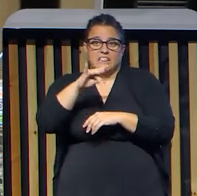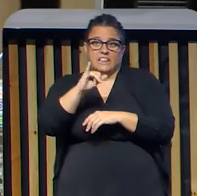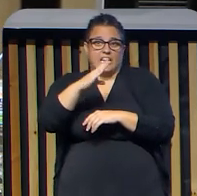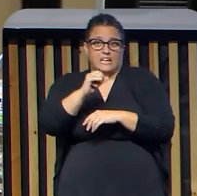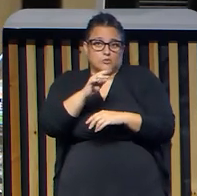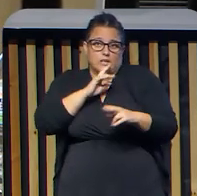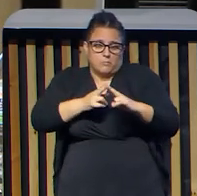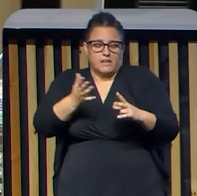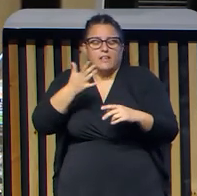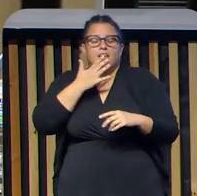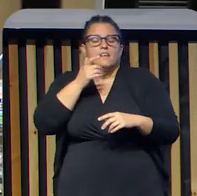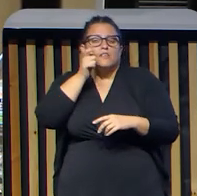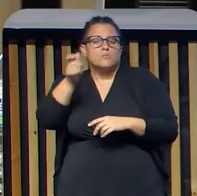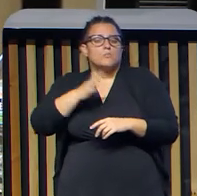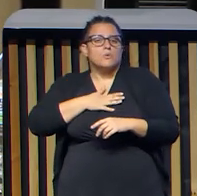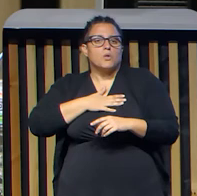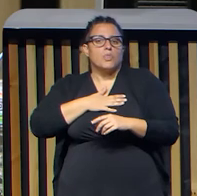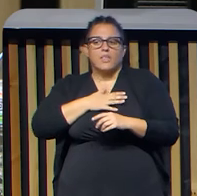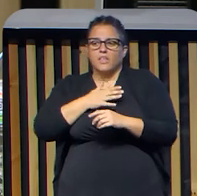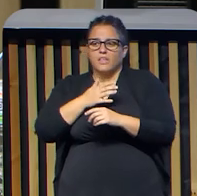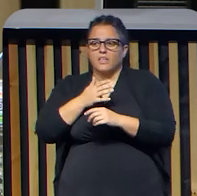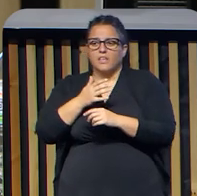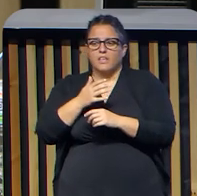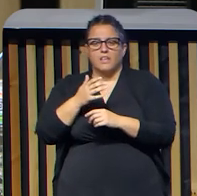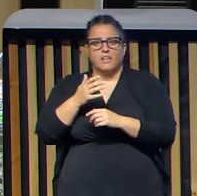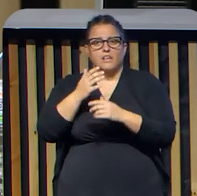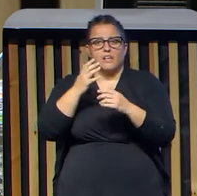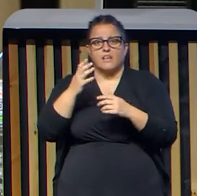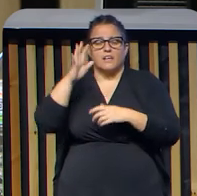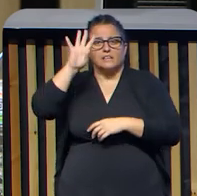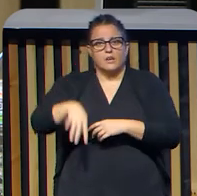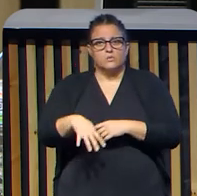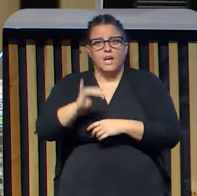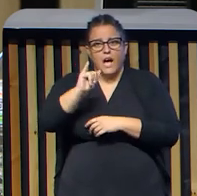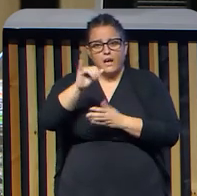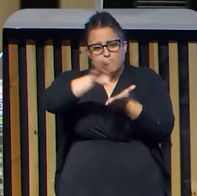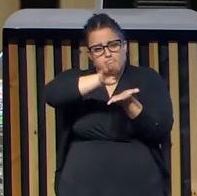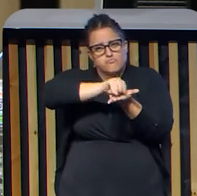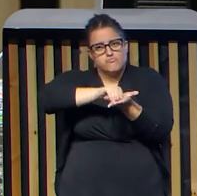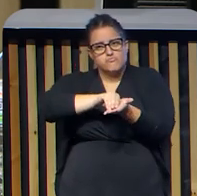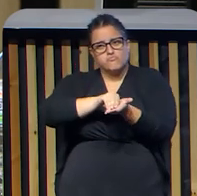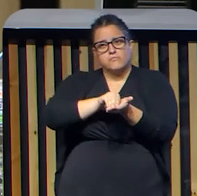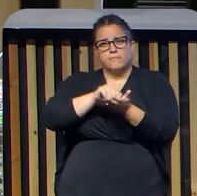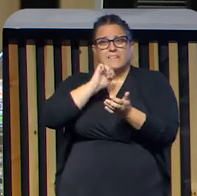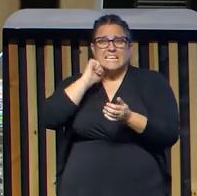cantidad de quejas de ciudadanos y ciudadanas de Cataluña respecto a la incomprensión de Procedimientos pero ellos no